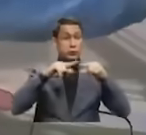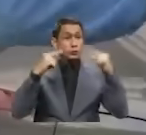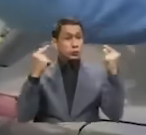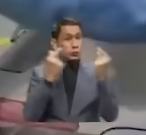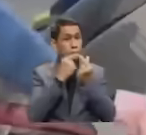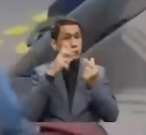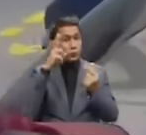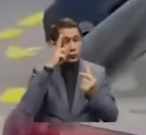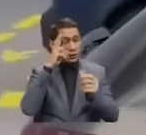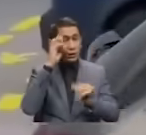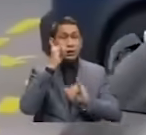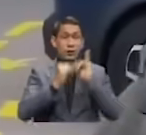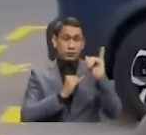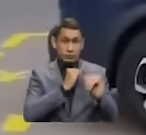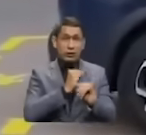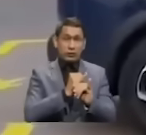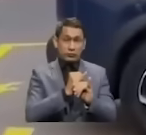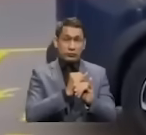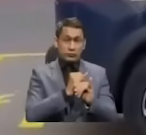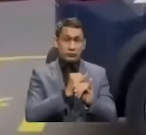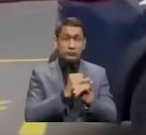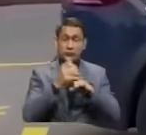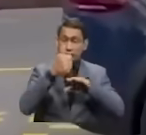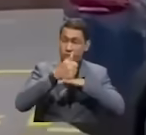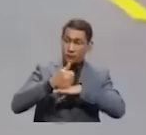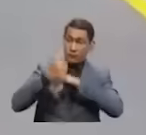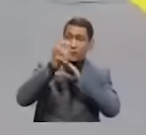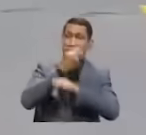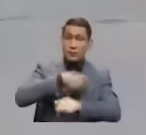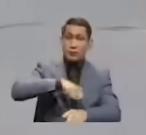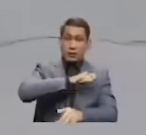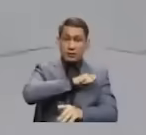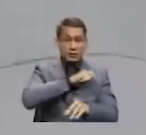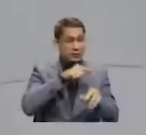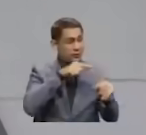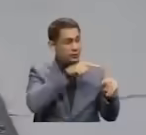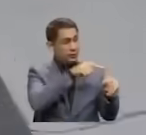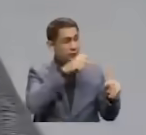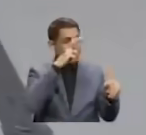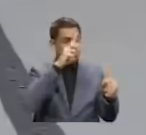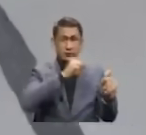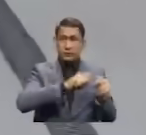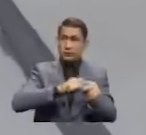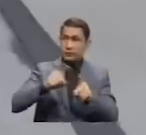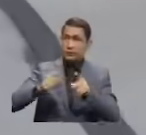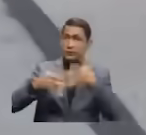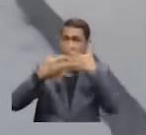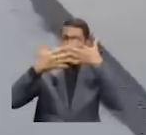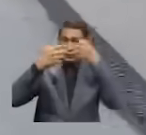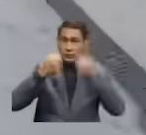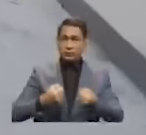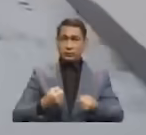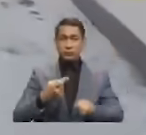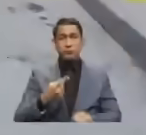un juez de la Audiencia Nacional Española acordó su ingreso en prisión para su extradición.